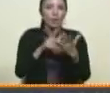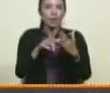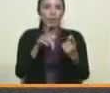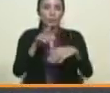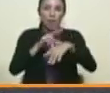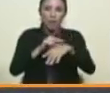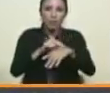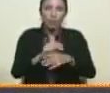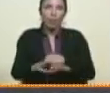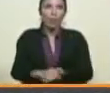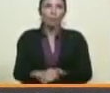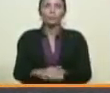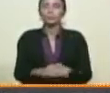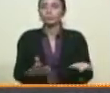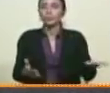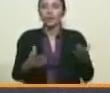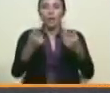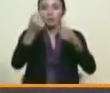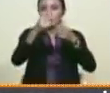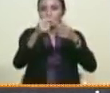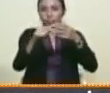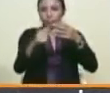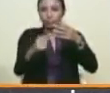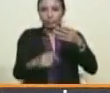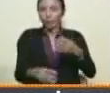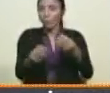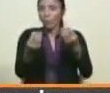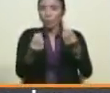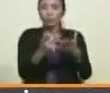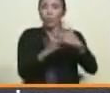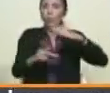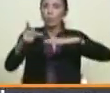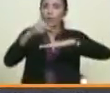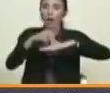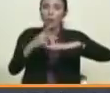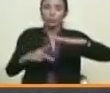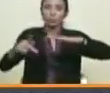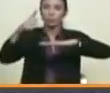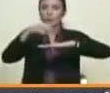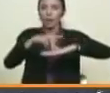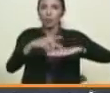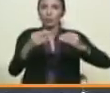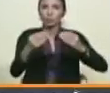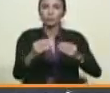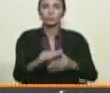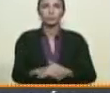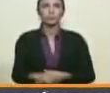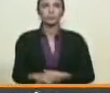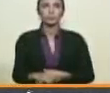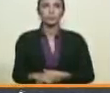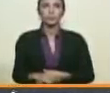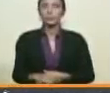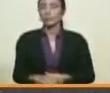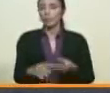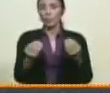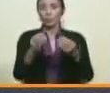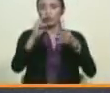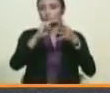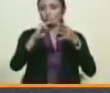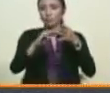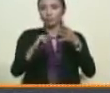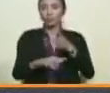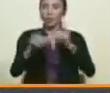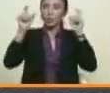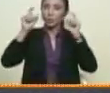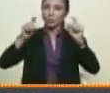de traumatología de ortopedia de anestesiología de de emergenciología es decir formando los